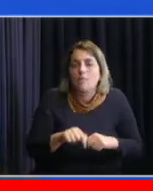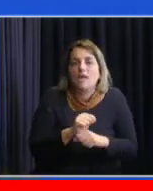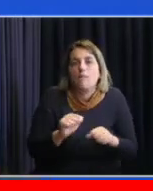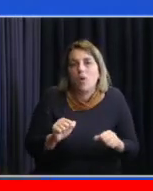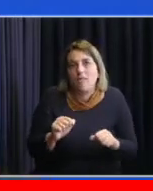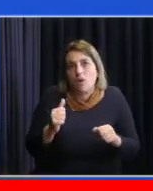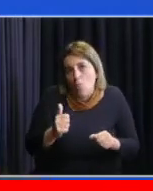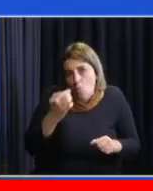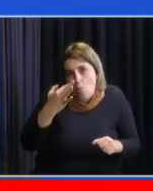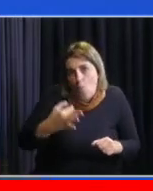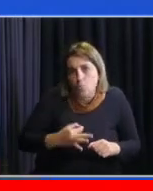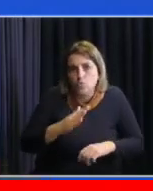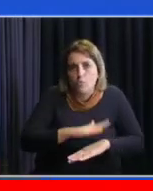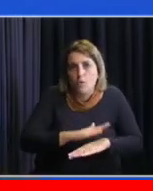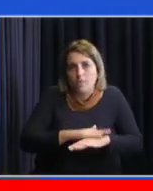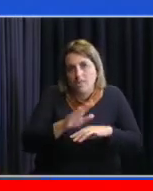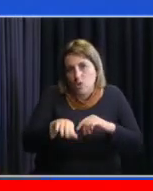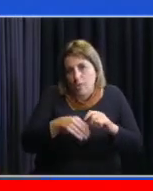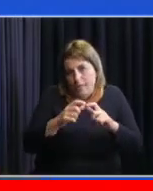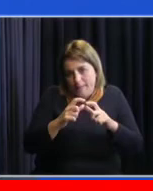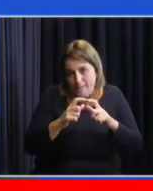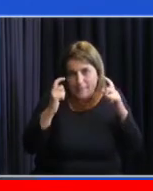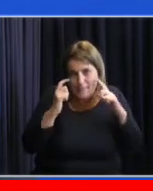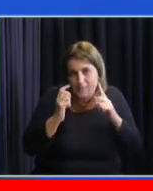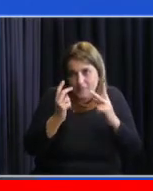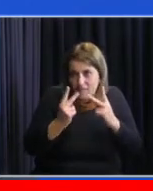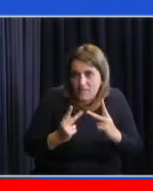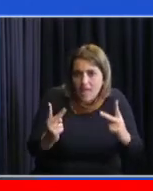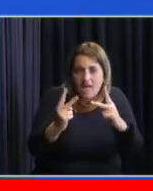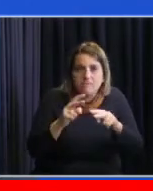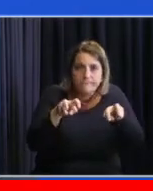pueda usarlo mientras dure el viaje y mientras tenga